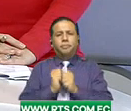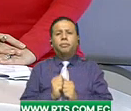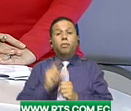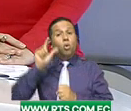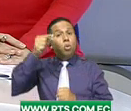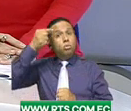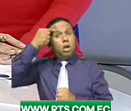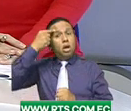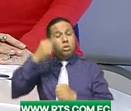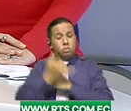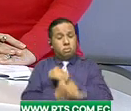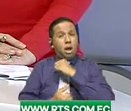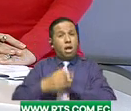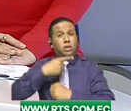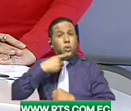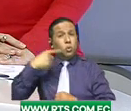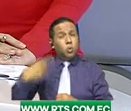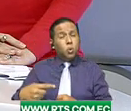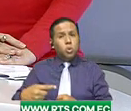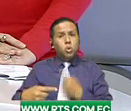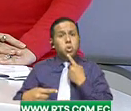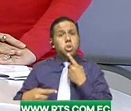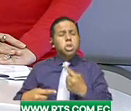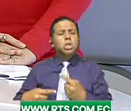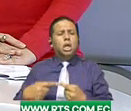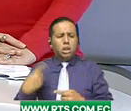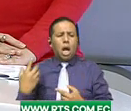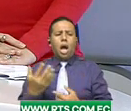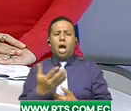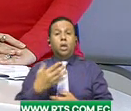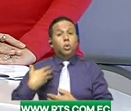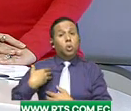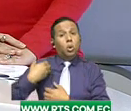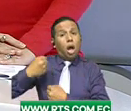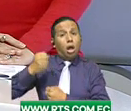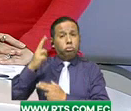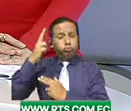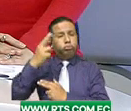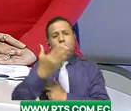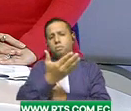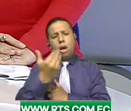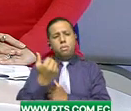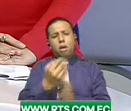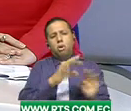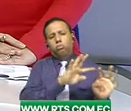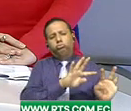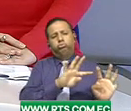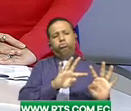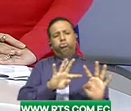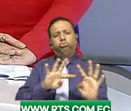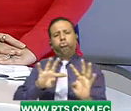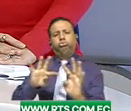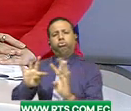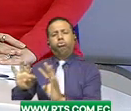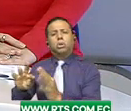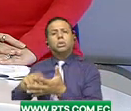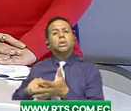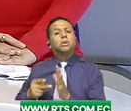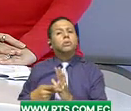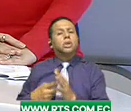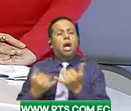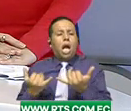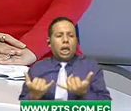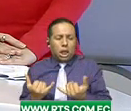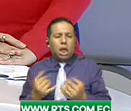ruso anunció haber comenzado el repliegue de tropas de la frontera con Ucrania como señal de los esfuerzos diplomáticos para